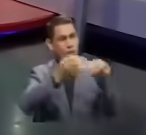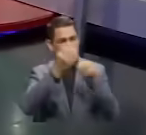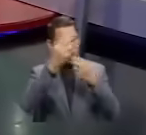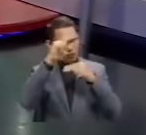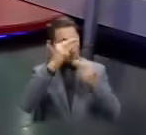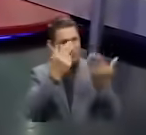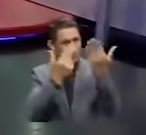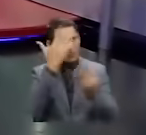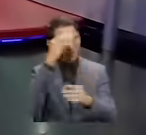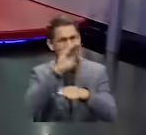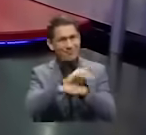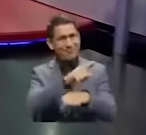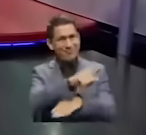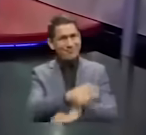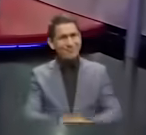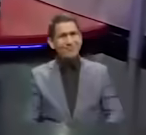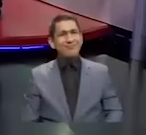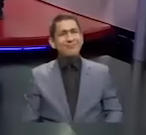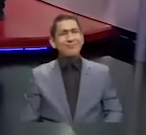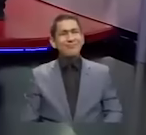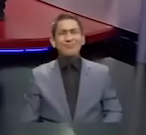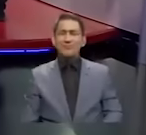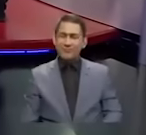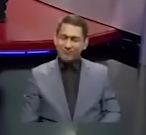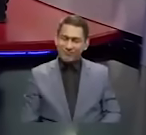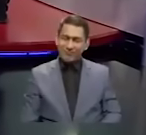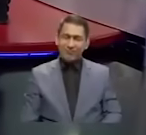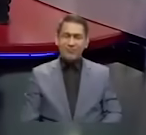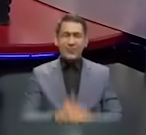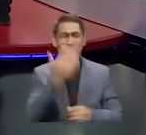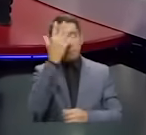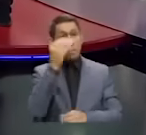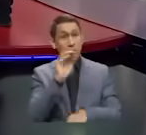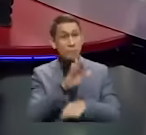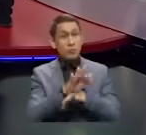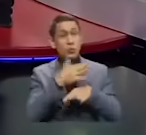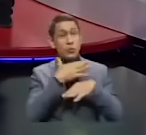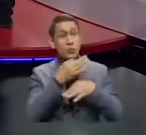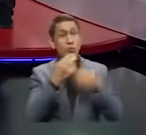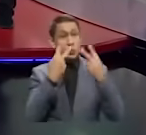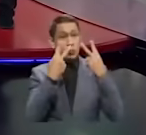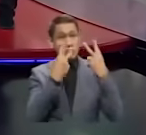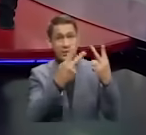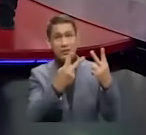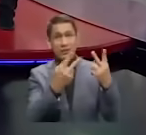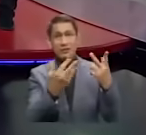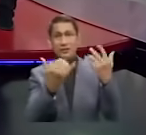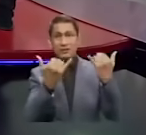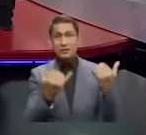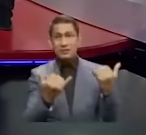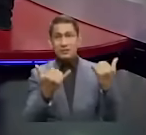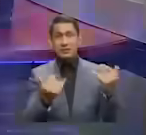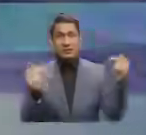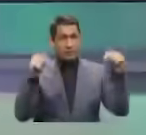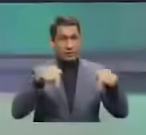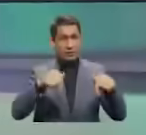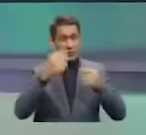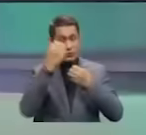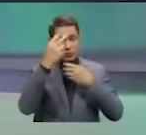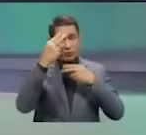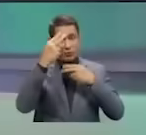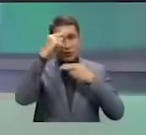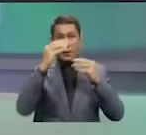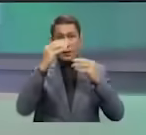tal, José? Buenas tardes, bienvenido. ¿Qué tal, mi estimada Licia? Un gusto verla. Amigos, aquí estamos con las noticias